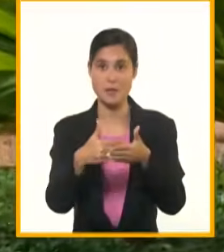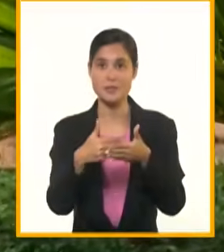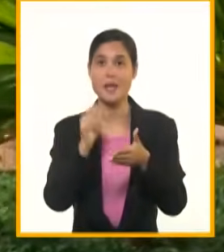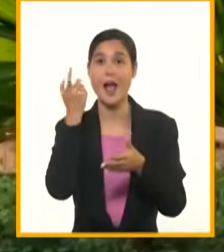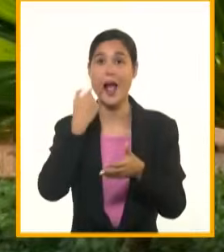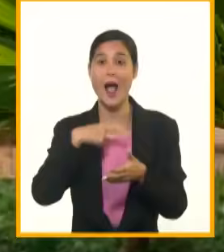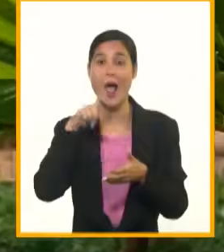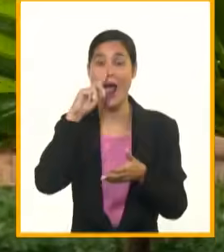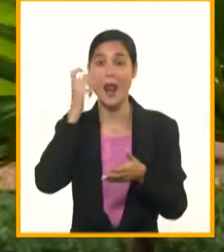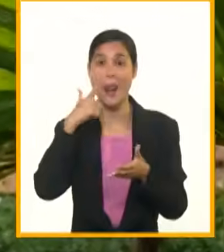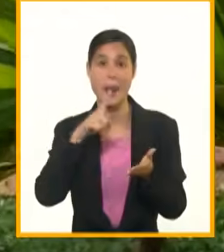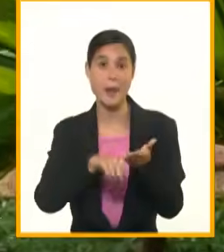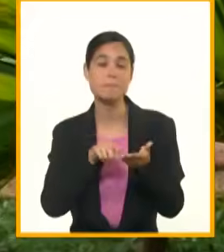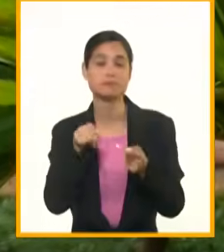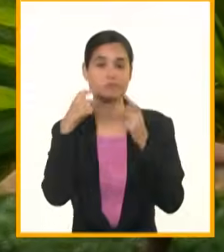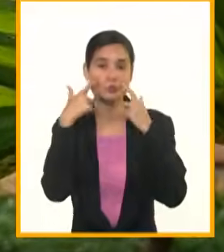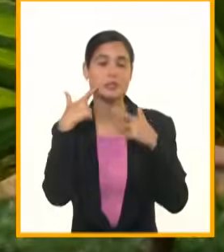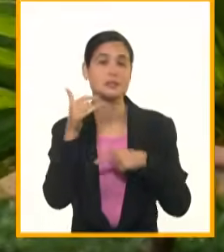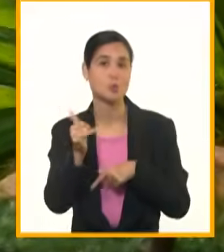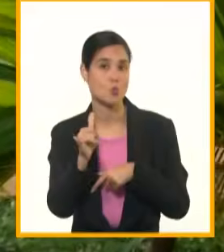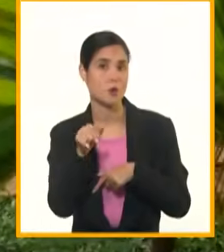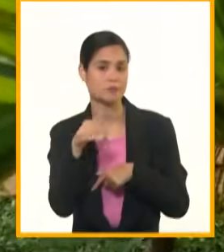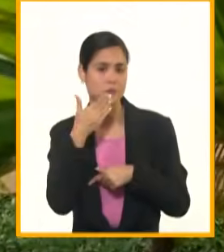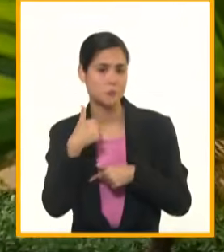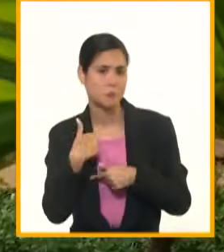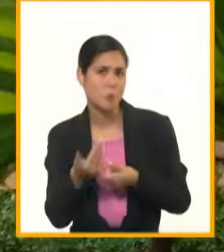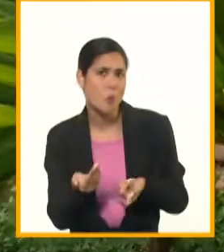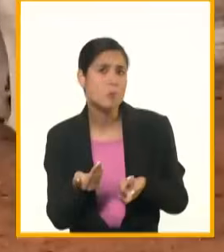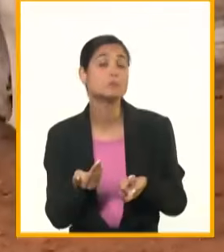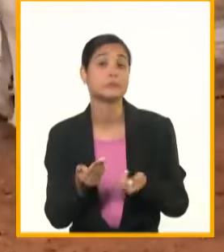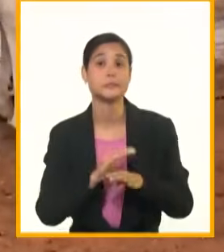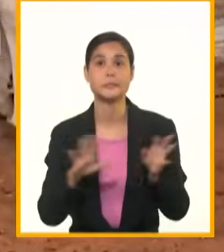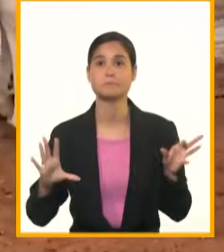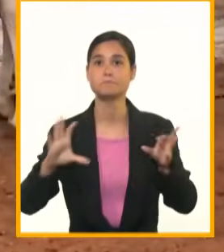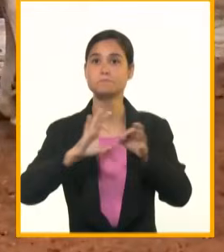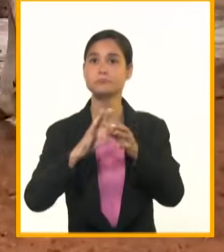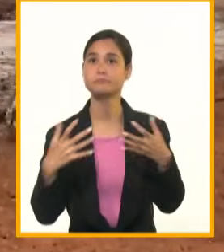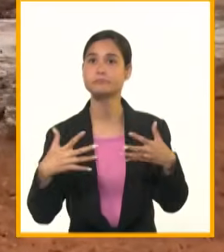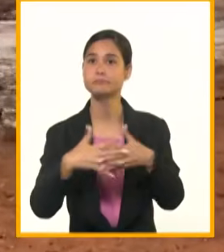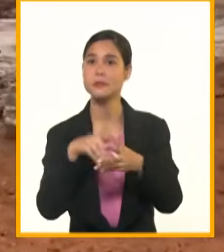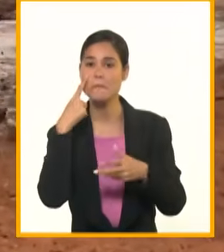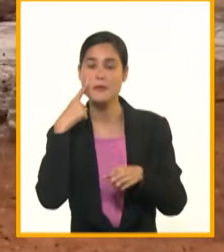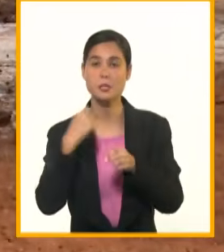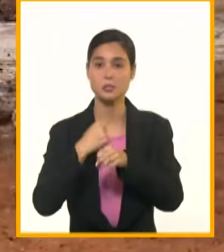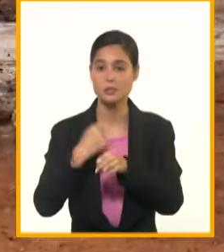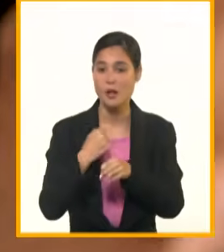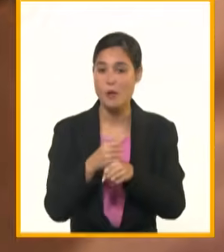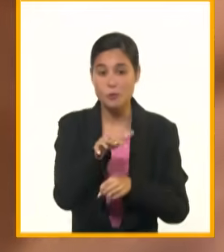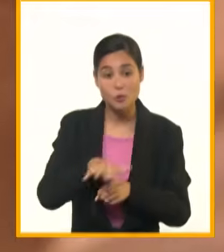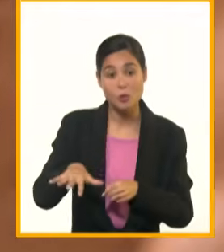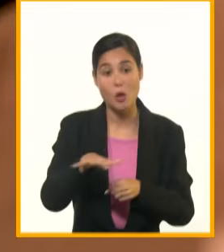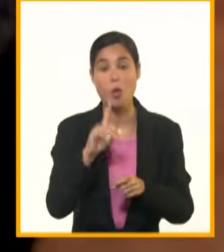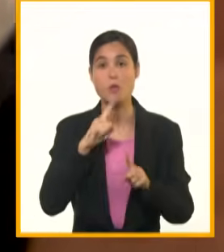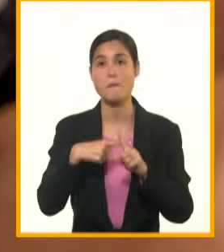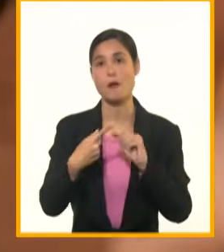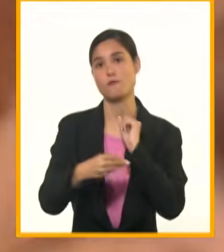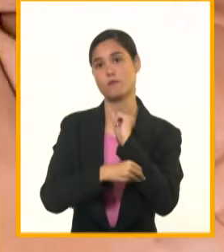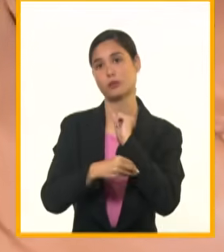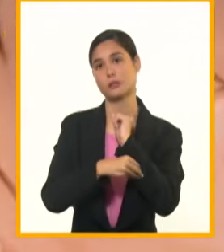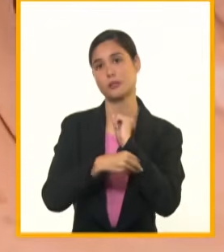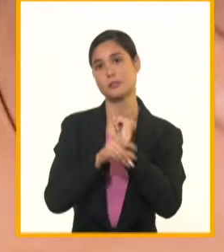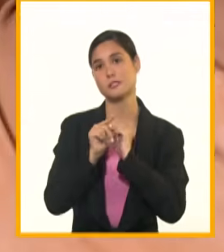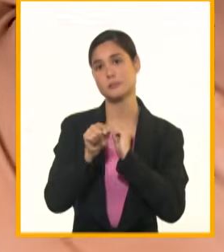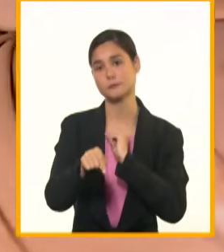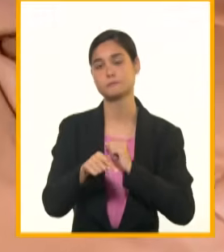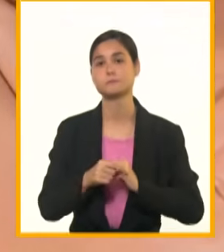movimiento cooperativo, considerado estratégico por su vínculo sostenido con los campesinos y su aporte al fortalecimiento del sector.